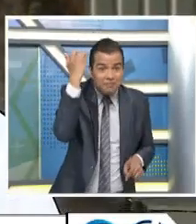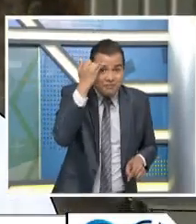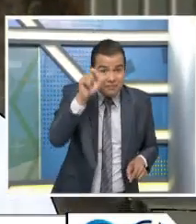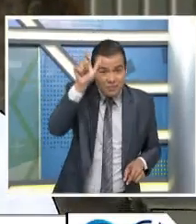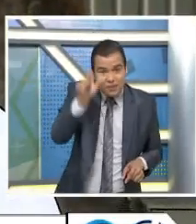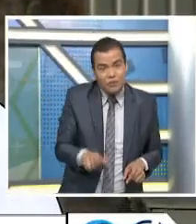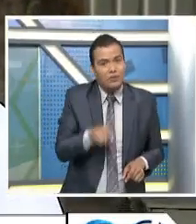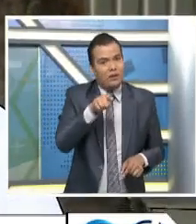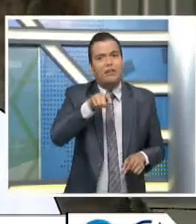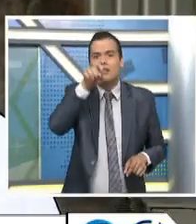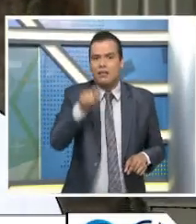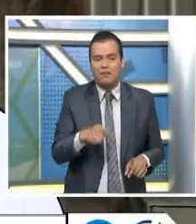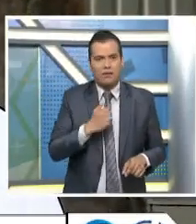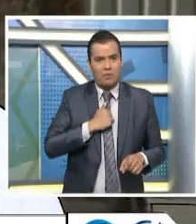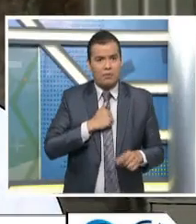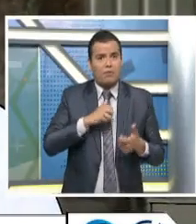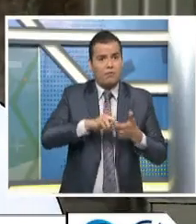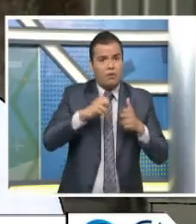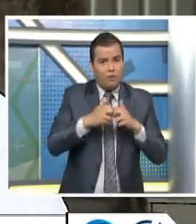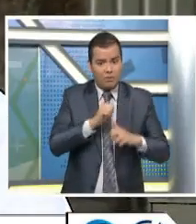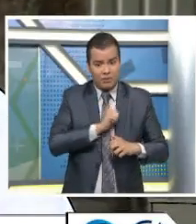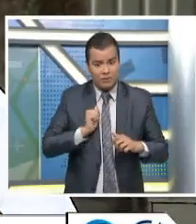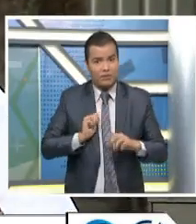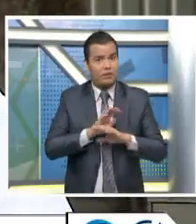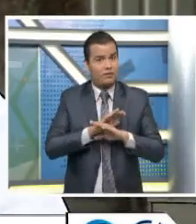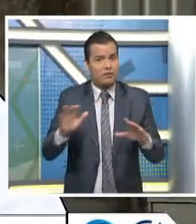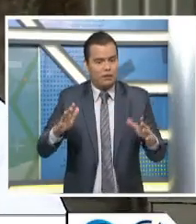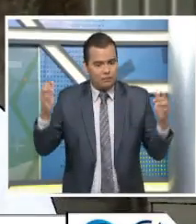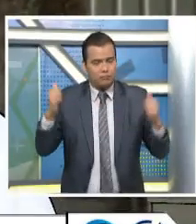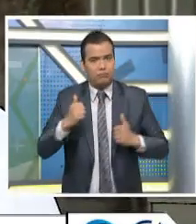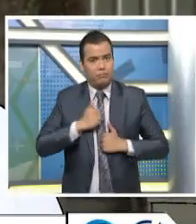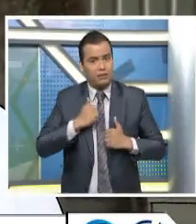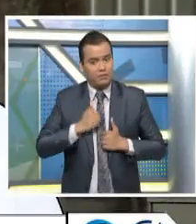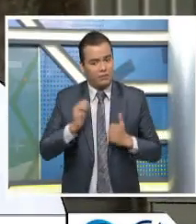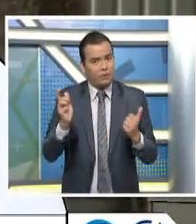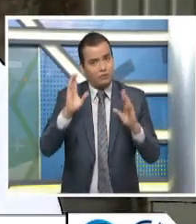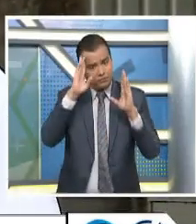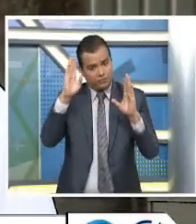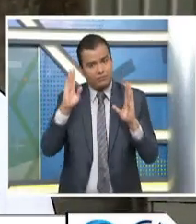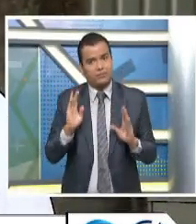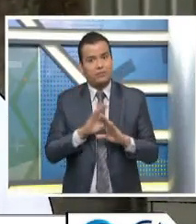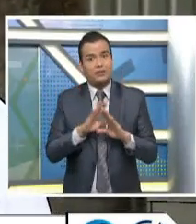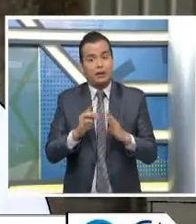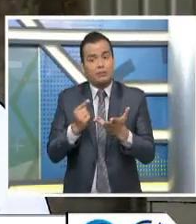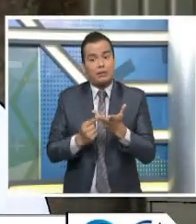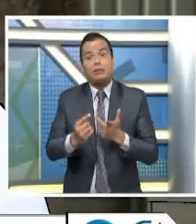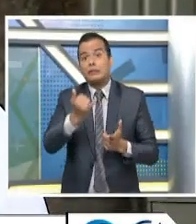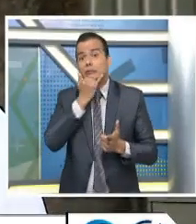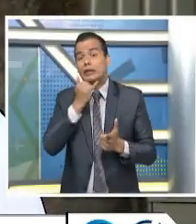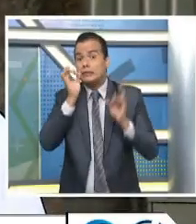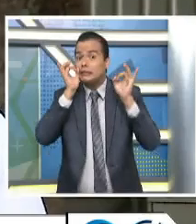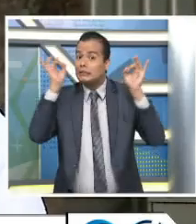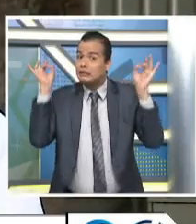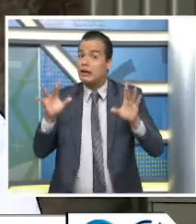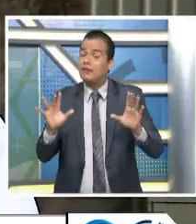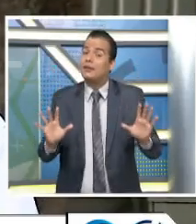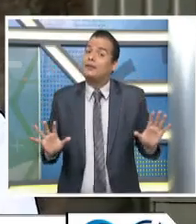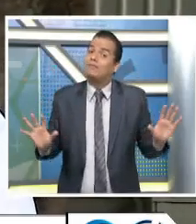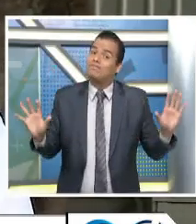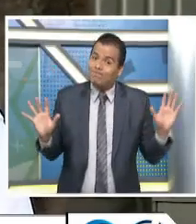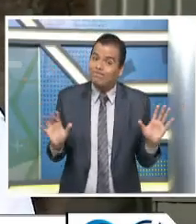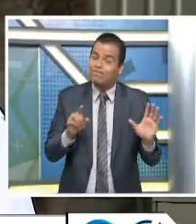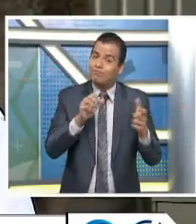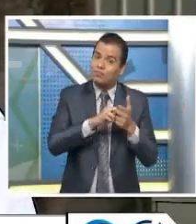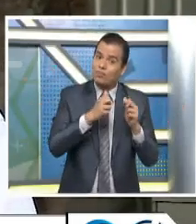debería de enfrentar sus problemas personales con especial atención, porque son acusaciones muy serias las que se le hacen. Y ese